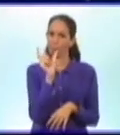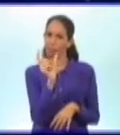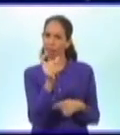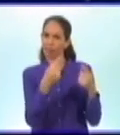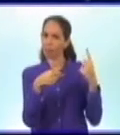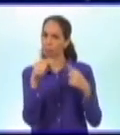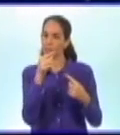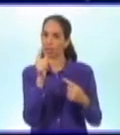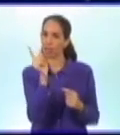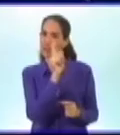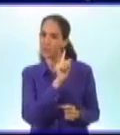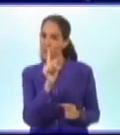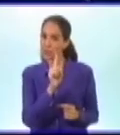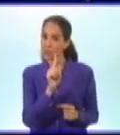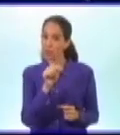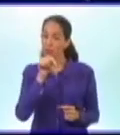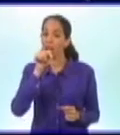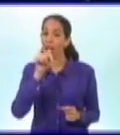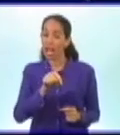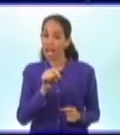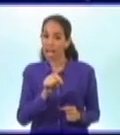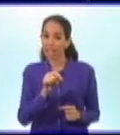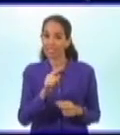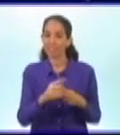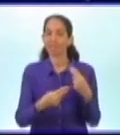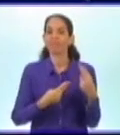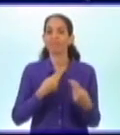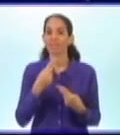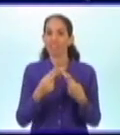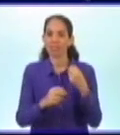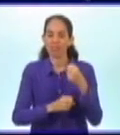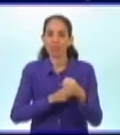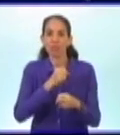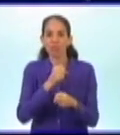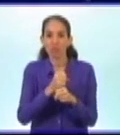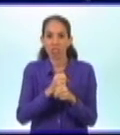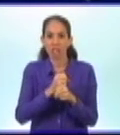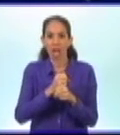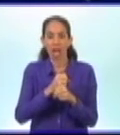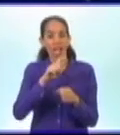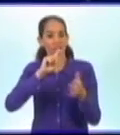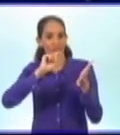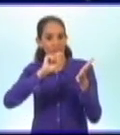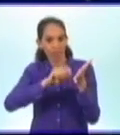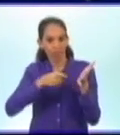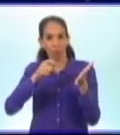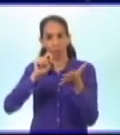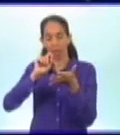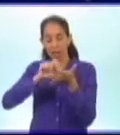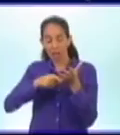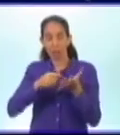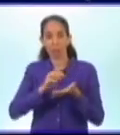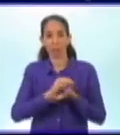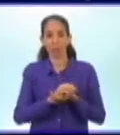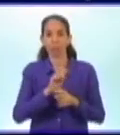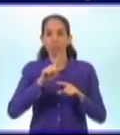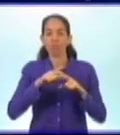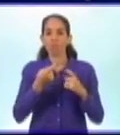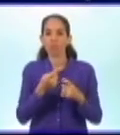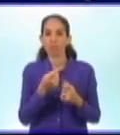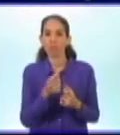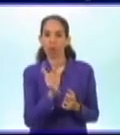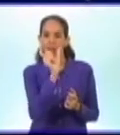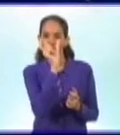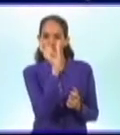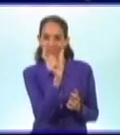este caso, como les dije, se han empleado las comas para separar el vocativo, porque está en el centro de la